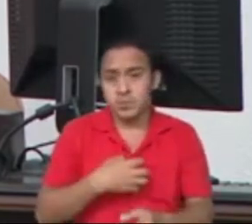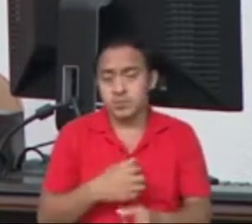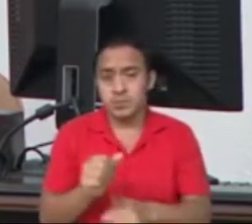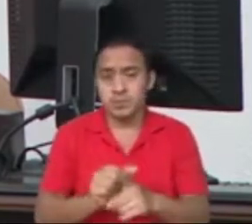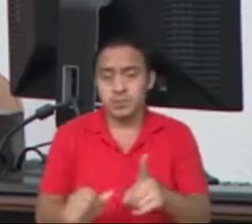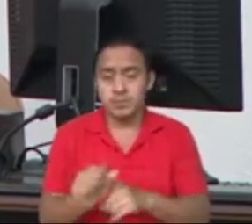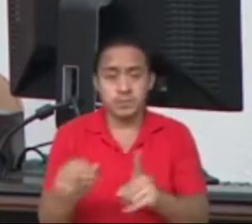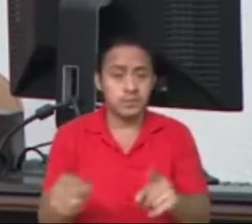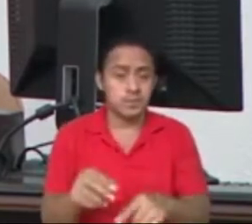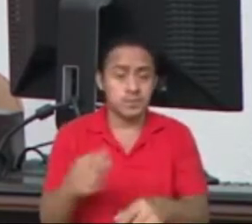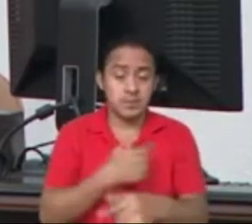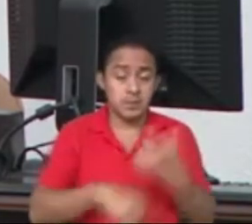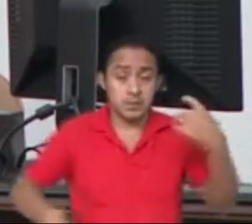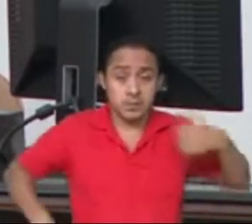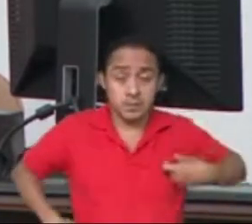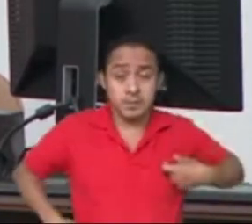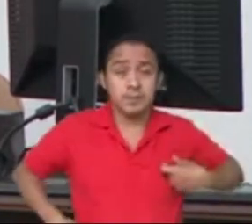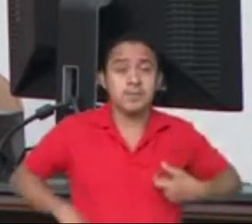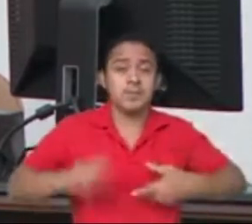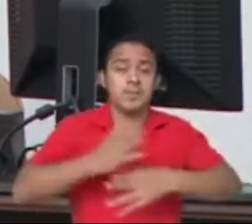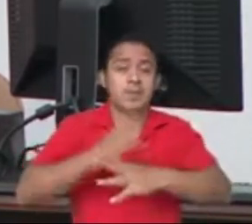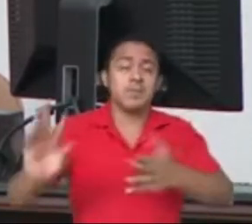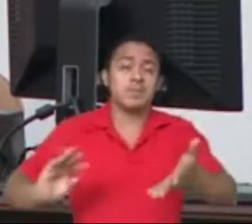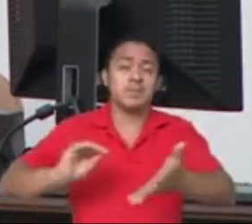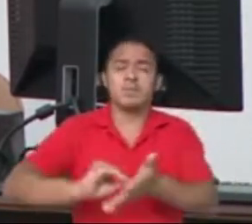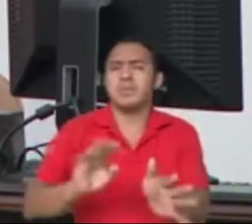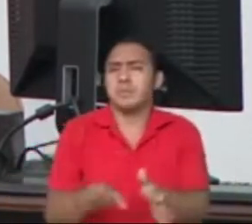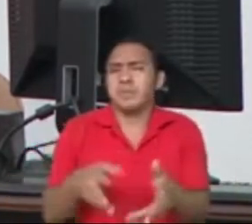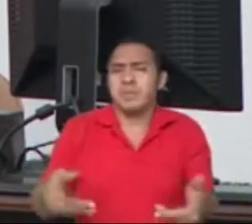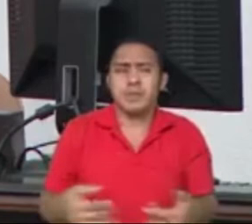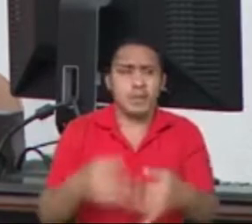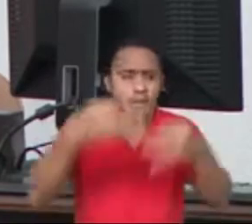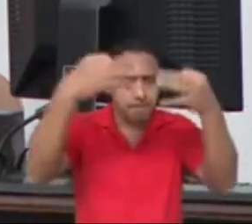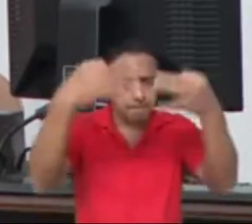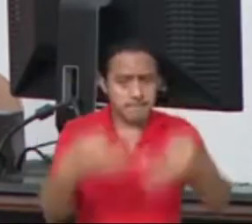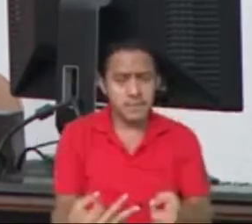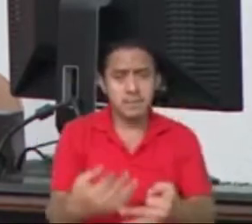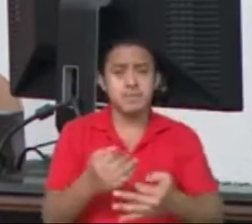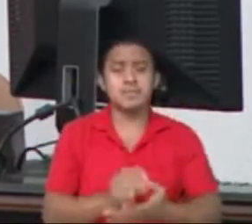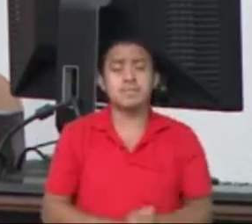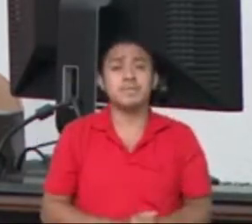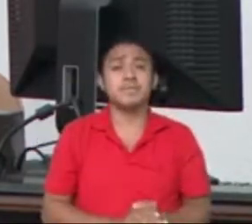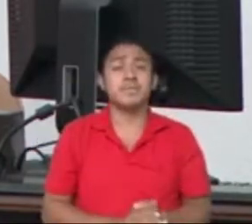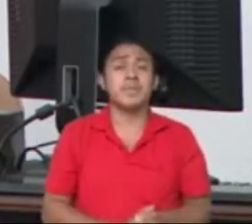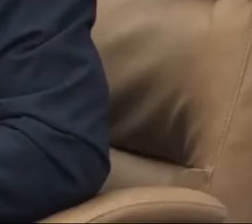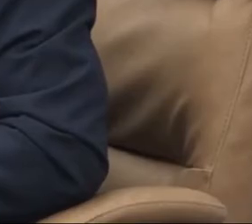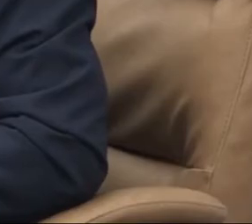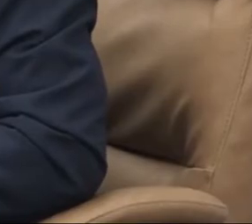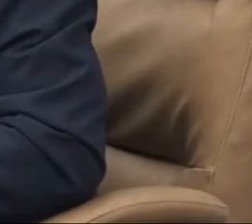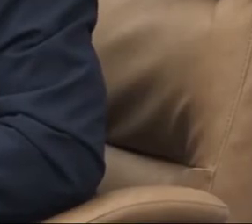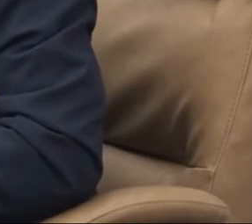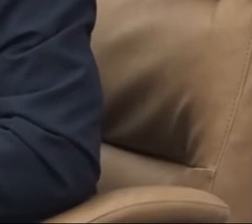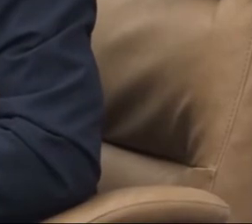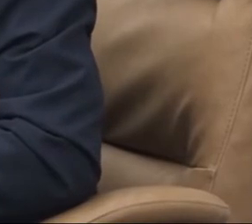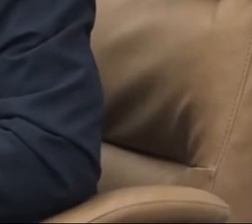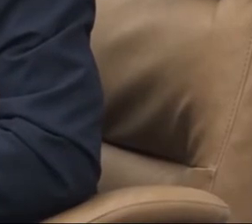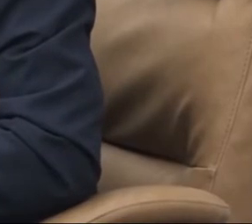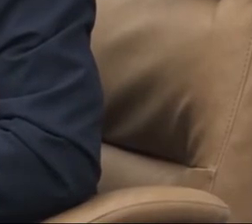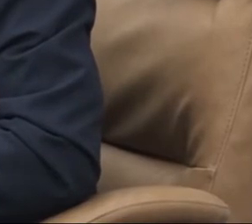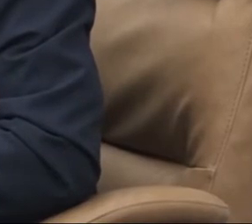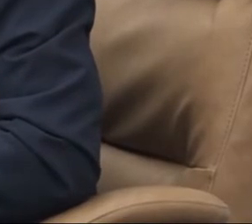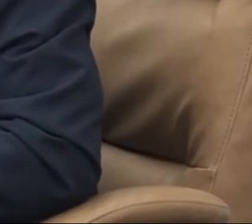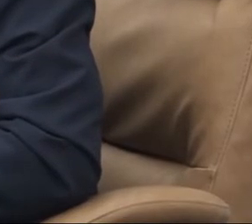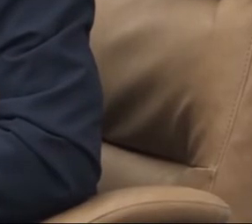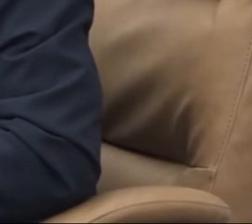Ejecutivo, con reformas incorporadas con el fin de lograr una mayor eficacia en la gestión pública. Su iniciativa de ley de